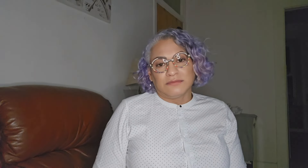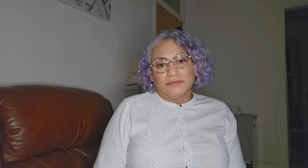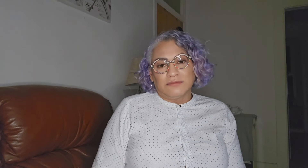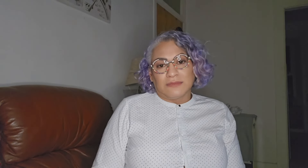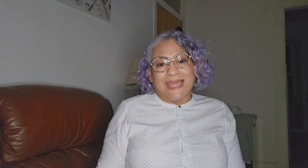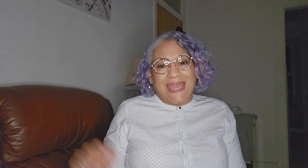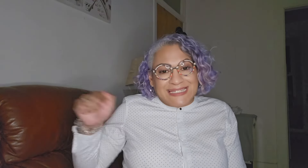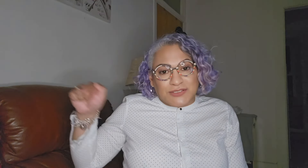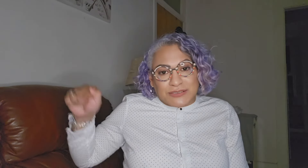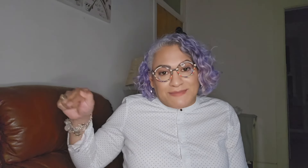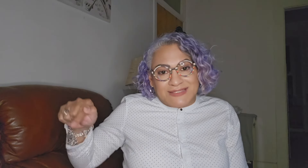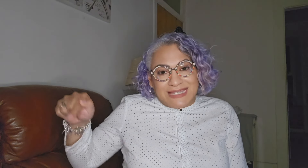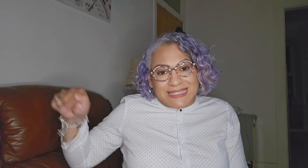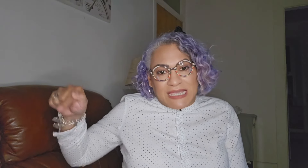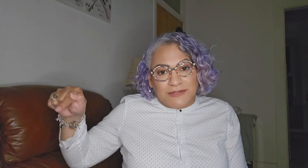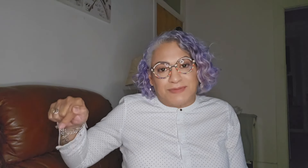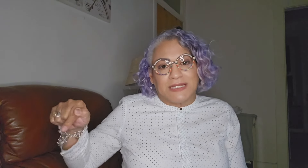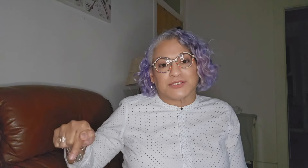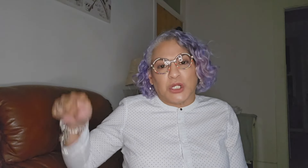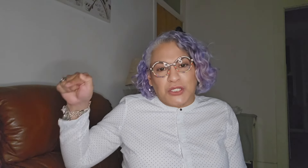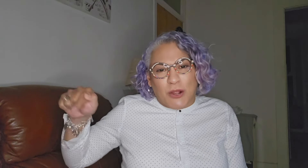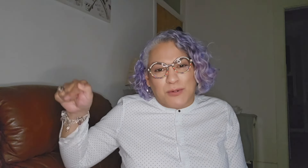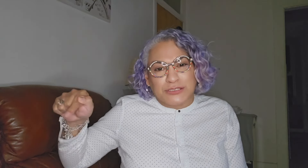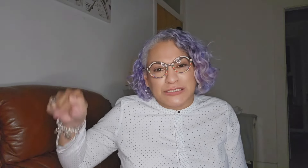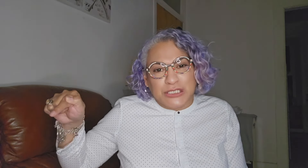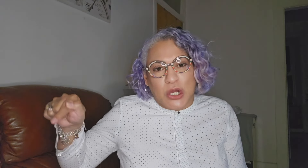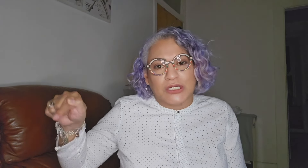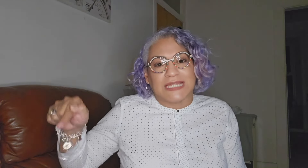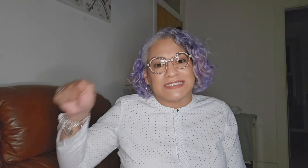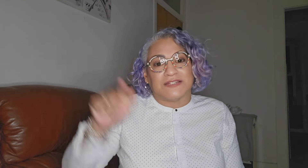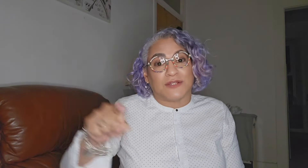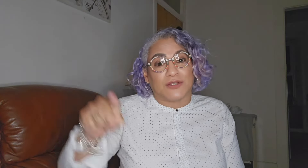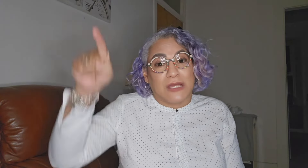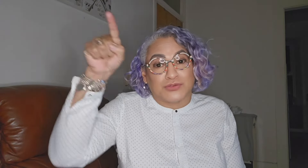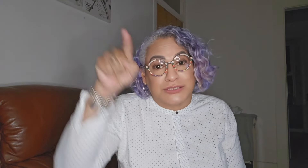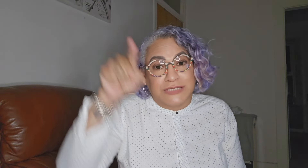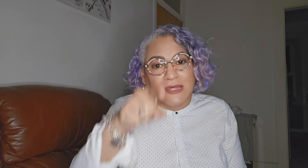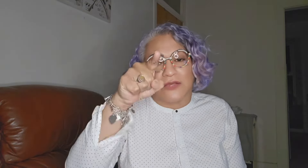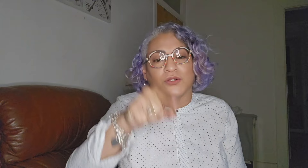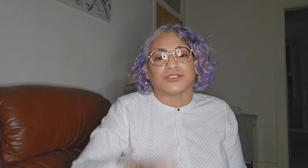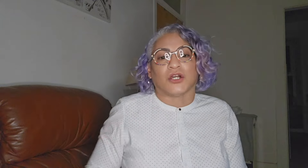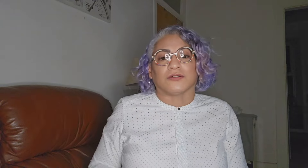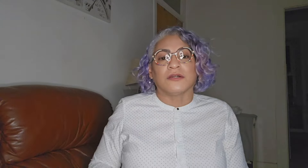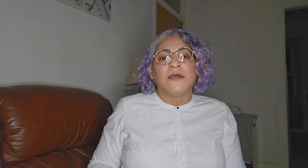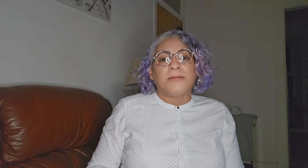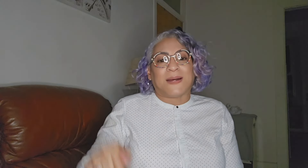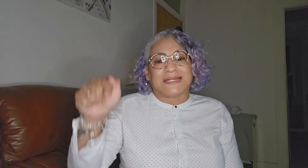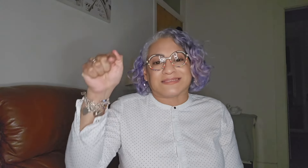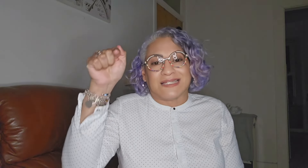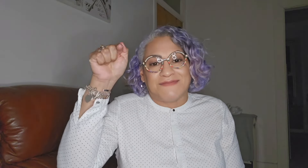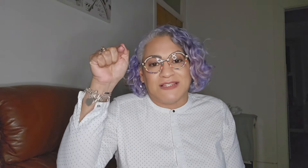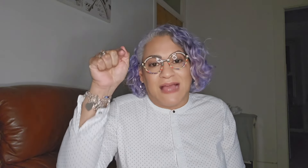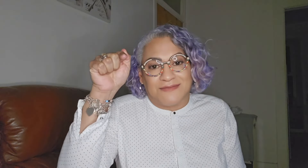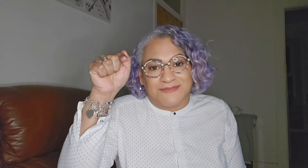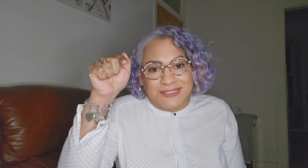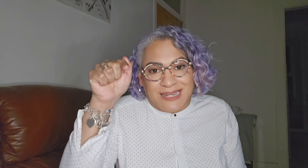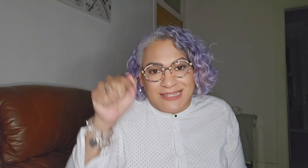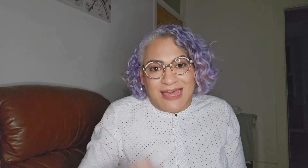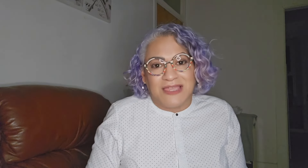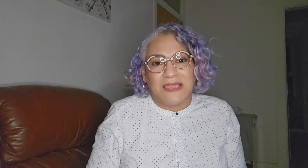mafiosa. Estos también tienen que ir presos, los de la oposición que les sirvieron a ustedes de colchón para hacer